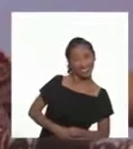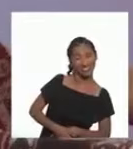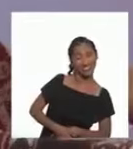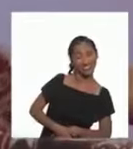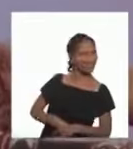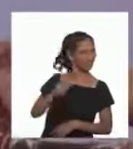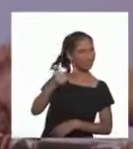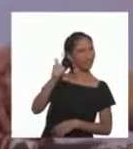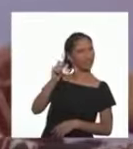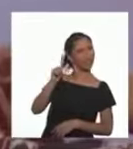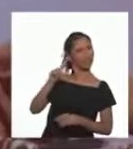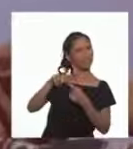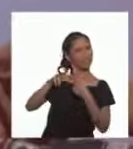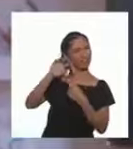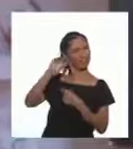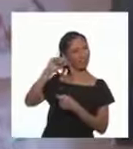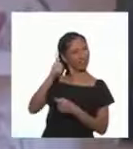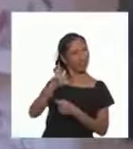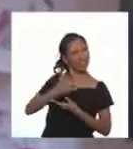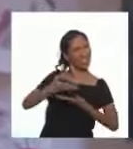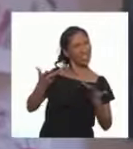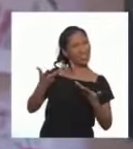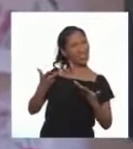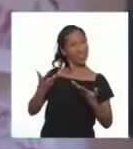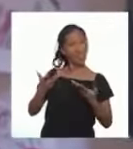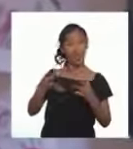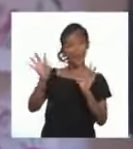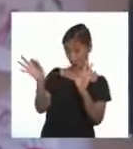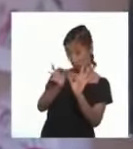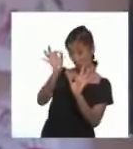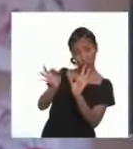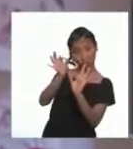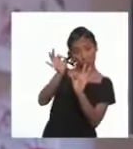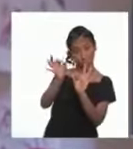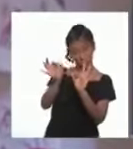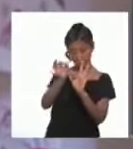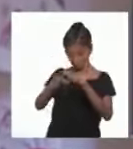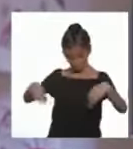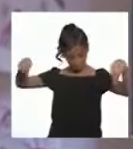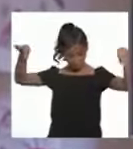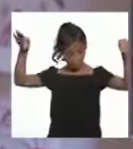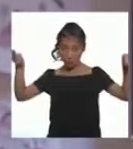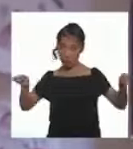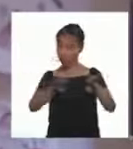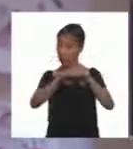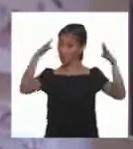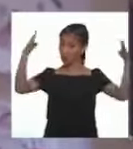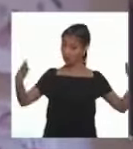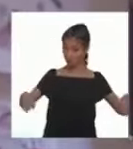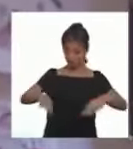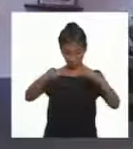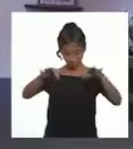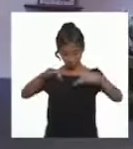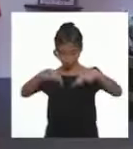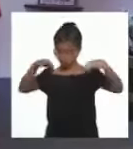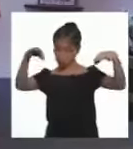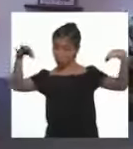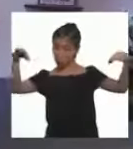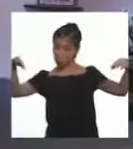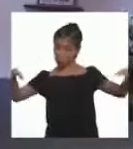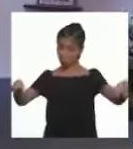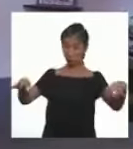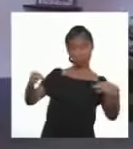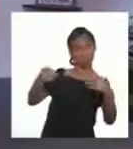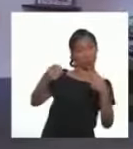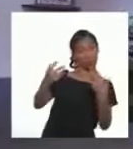¡Alexa! ¿Qué es? Es un tejido para decorar la mesa. Lo uso en ocasiones especiales.